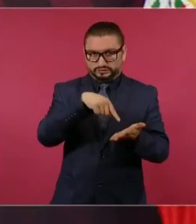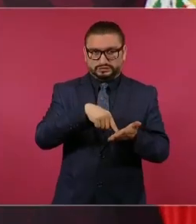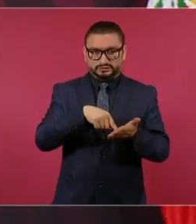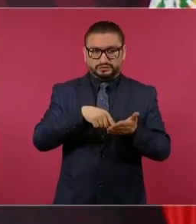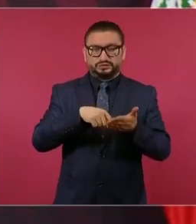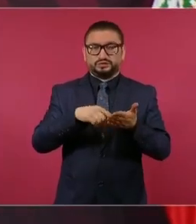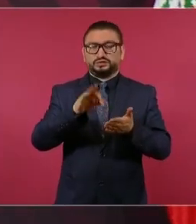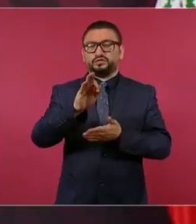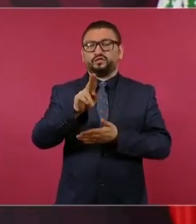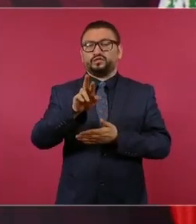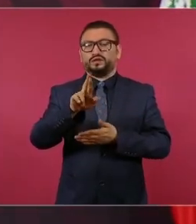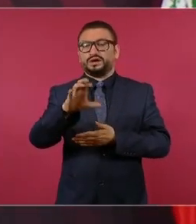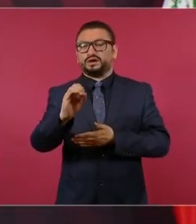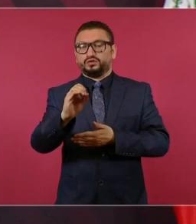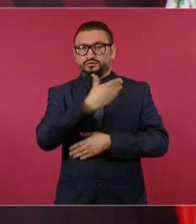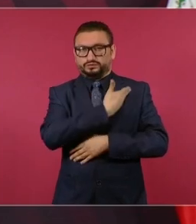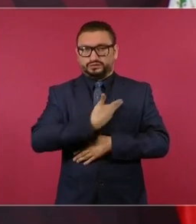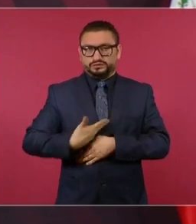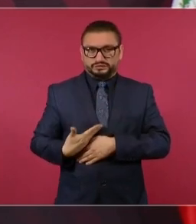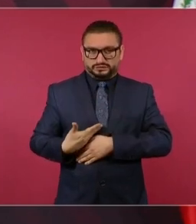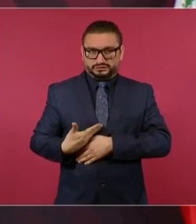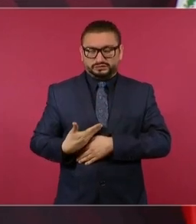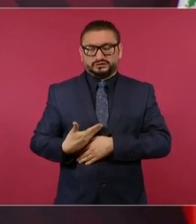el fuero presidencial,